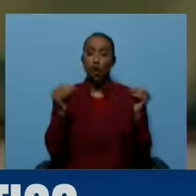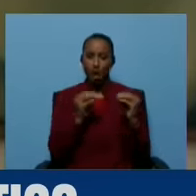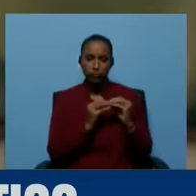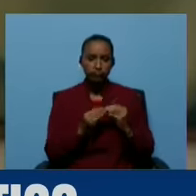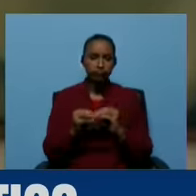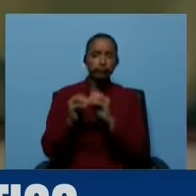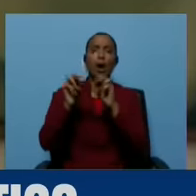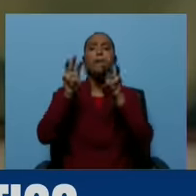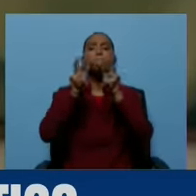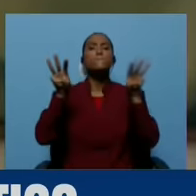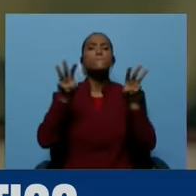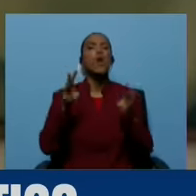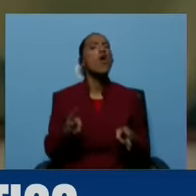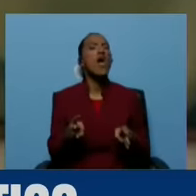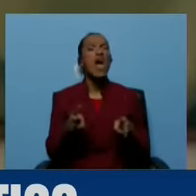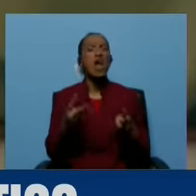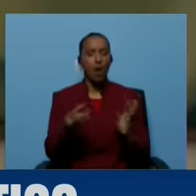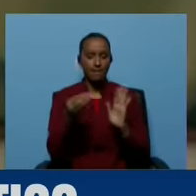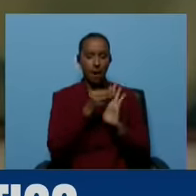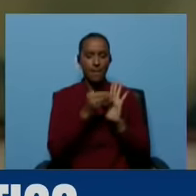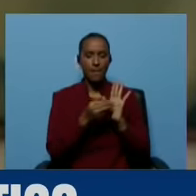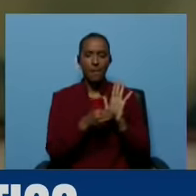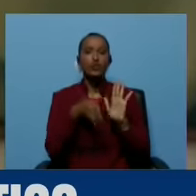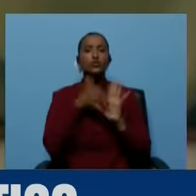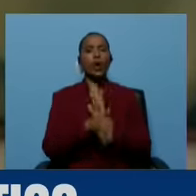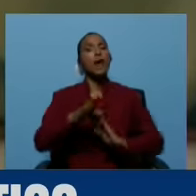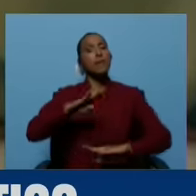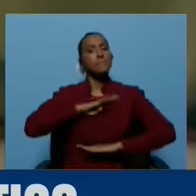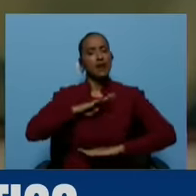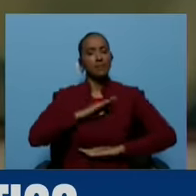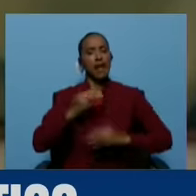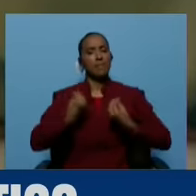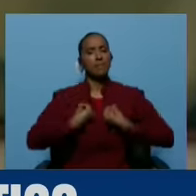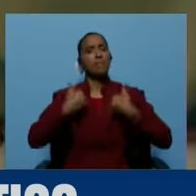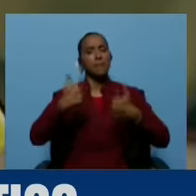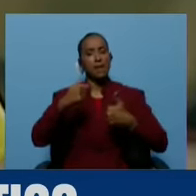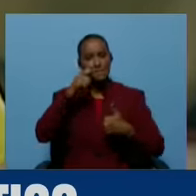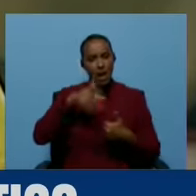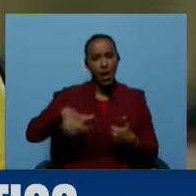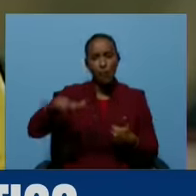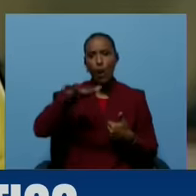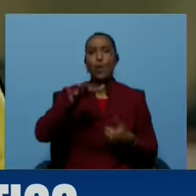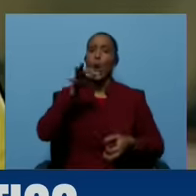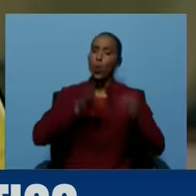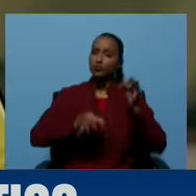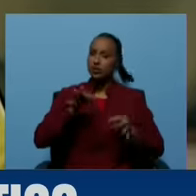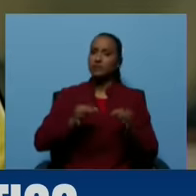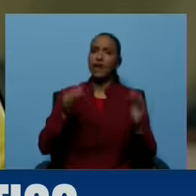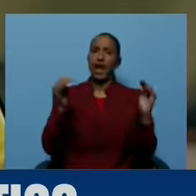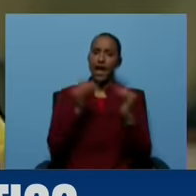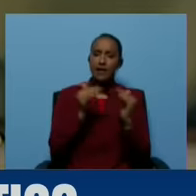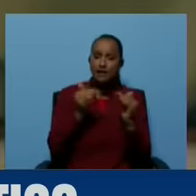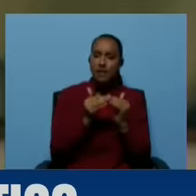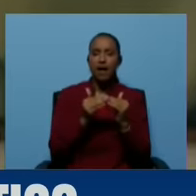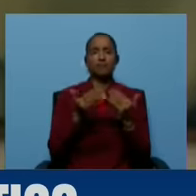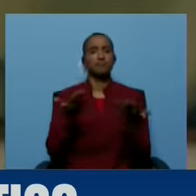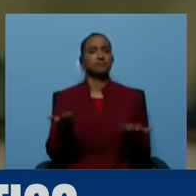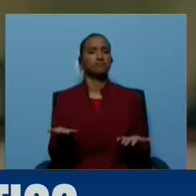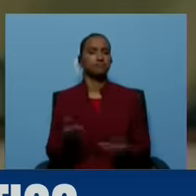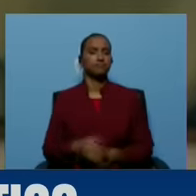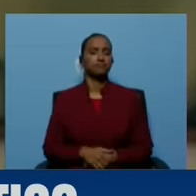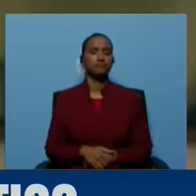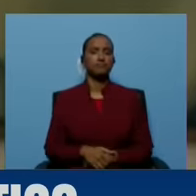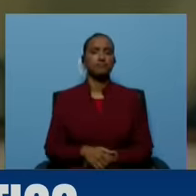modelo de bienestar social para los pueblos, con justicia, con equidad, con igualdad social. El legado